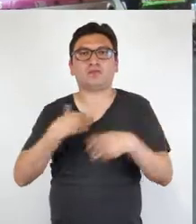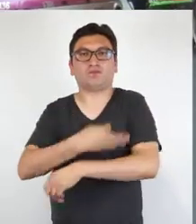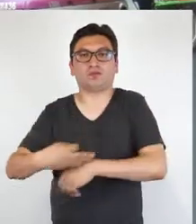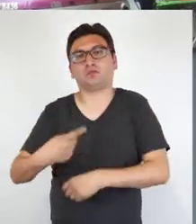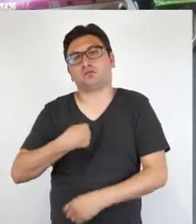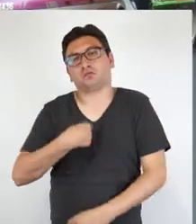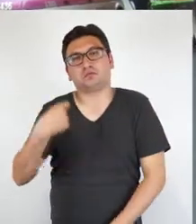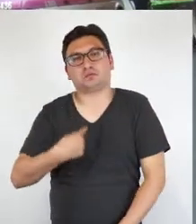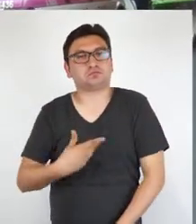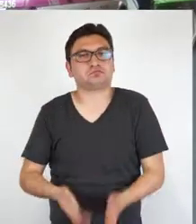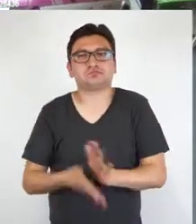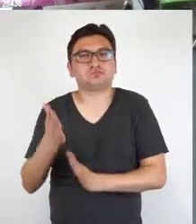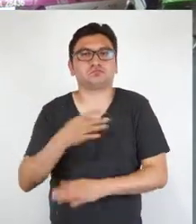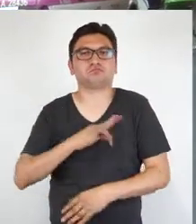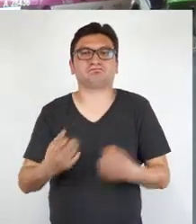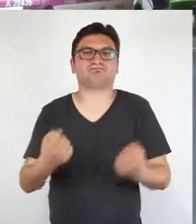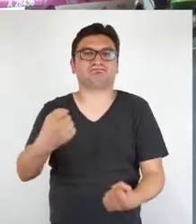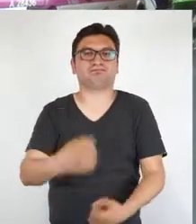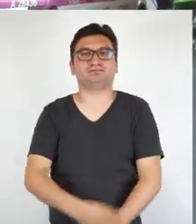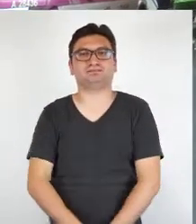esparcimiento de uno mismo.